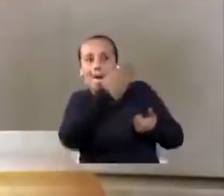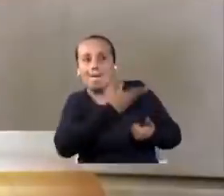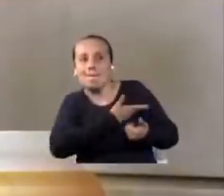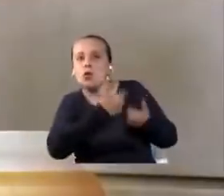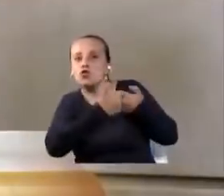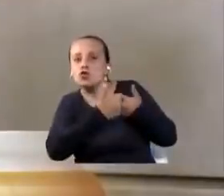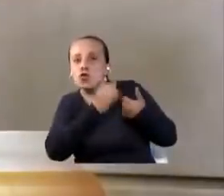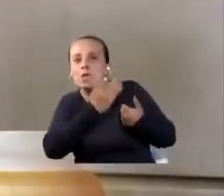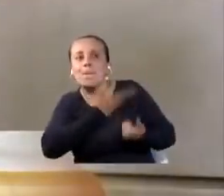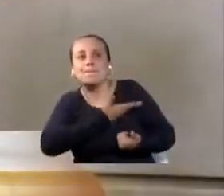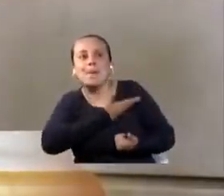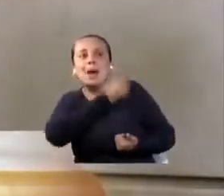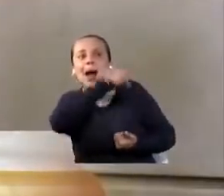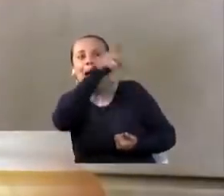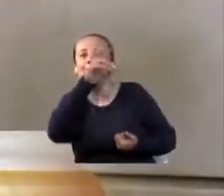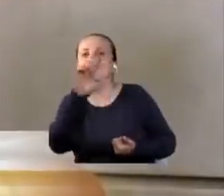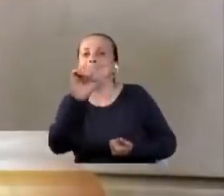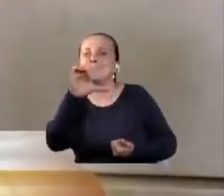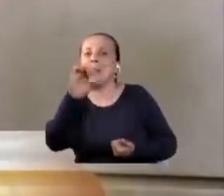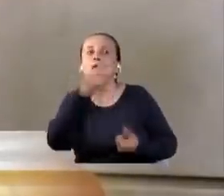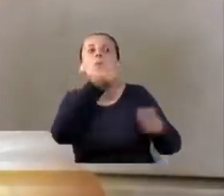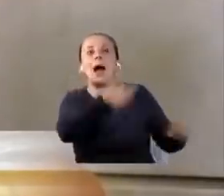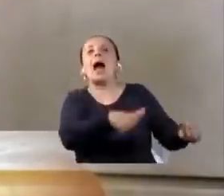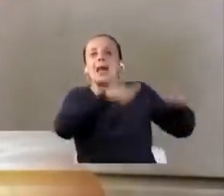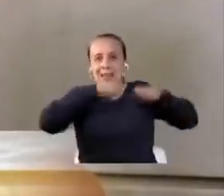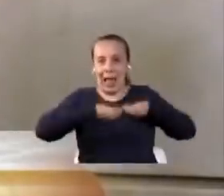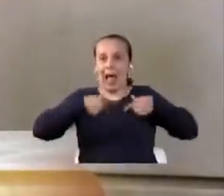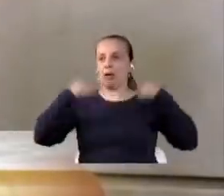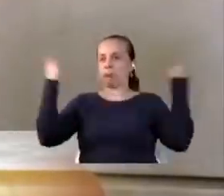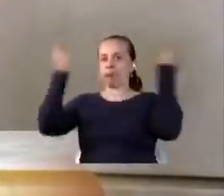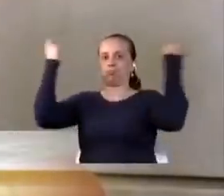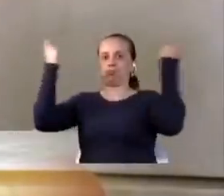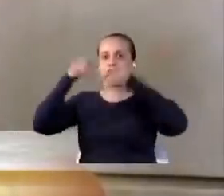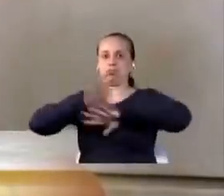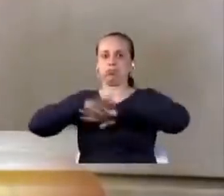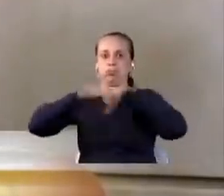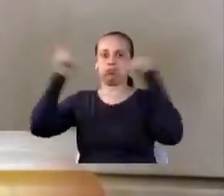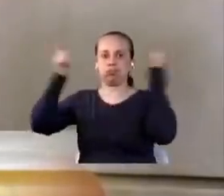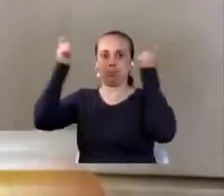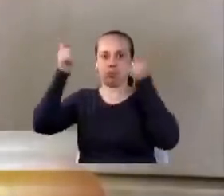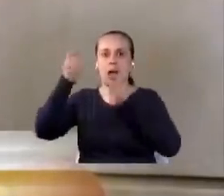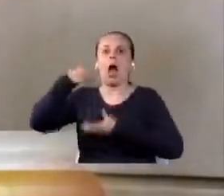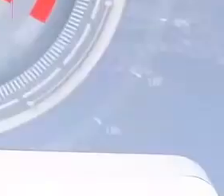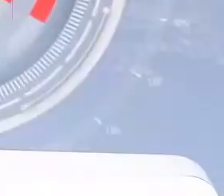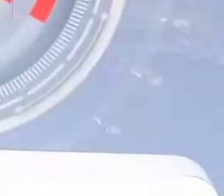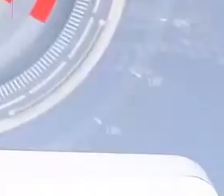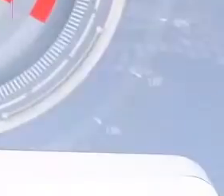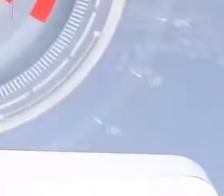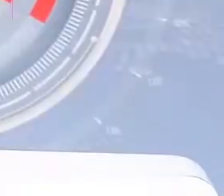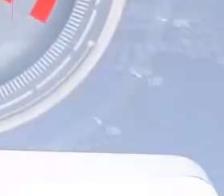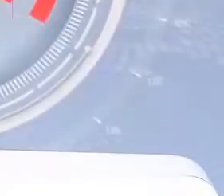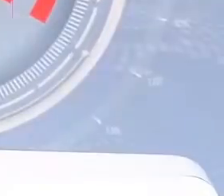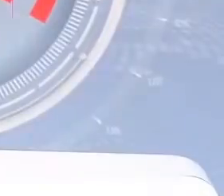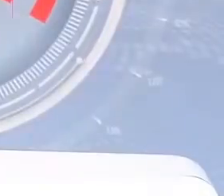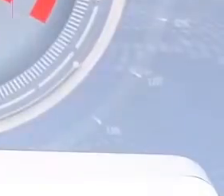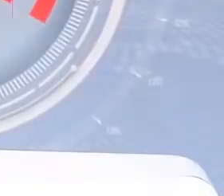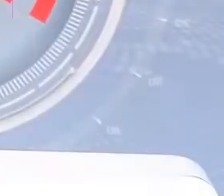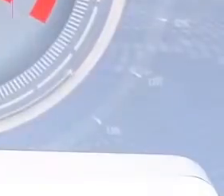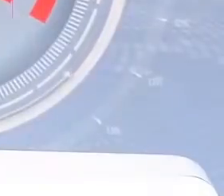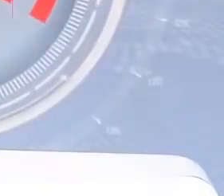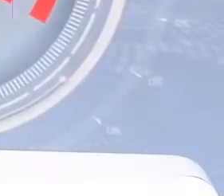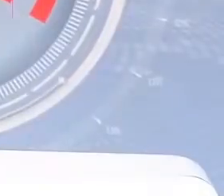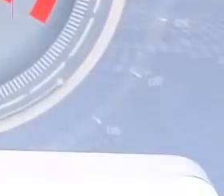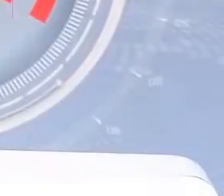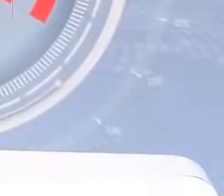nos había entregado para financiar mi campaña política y que estaban registrados. Un firmante de la